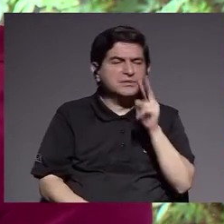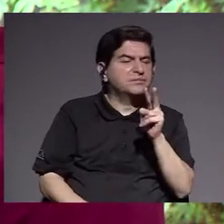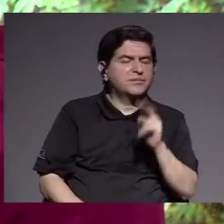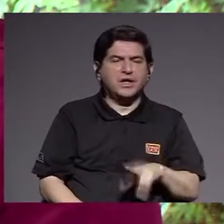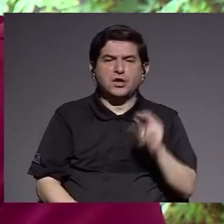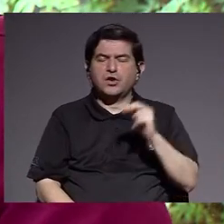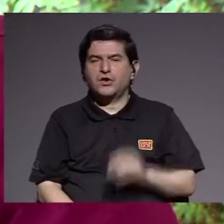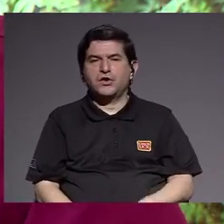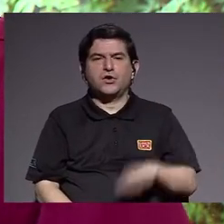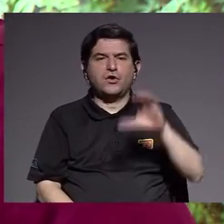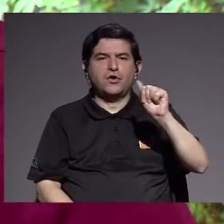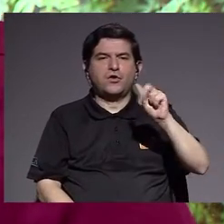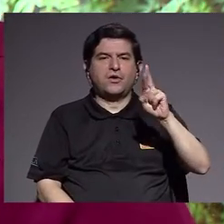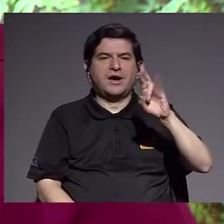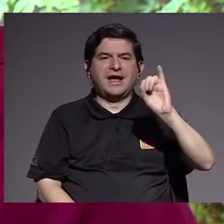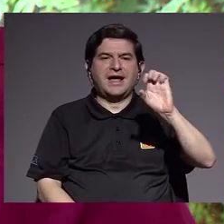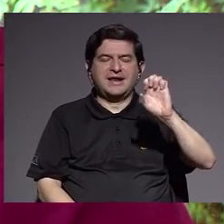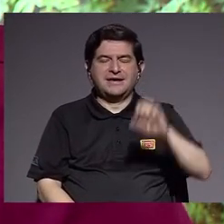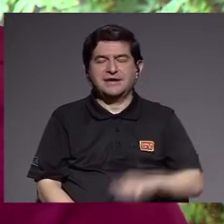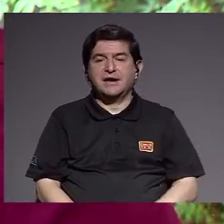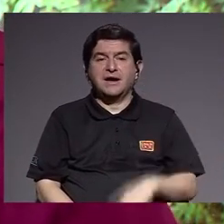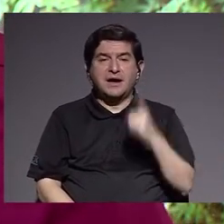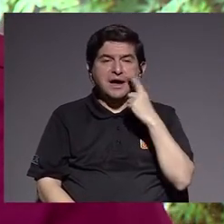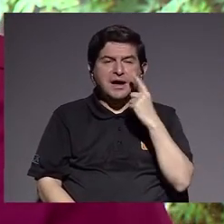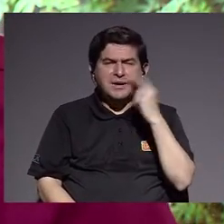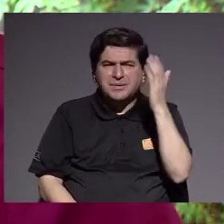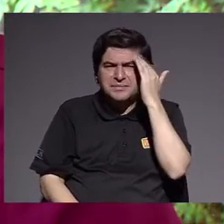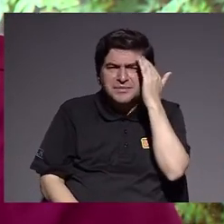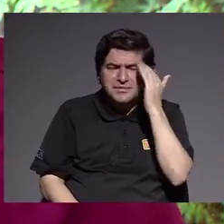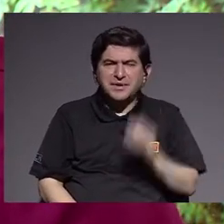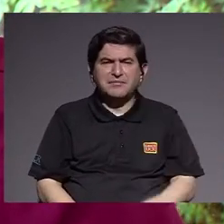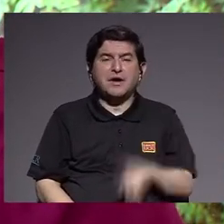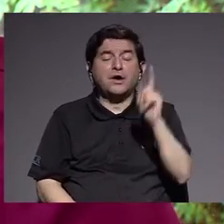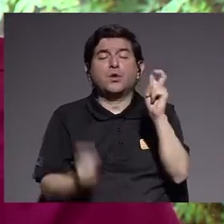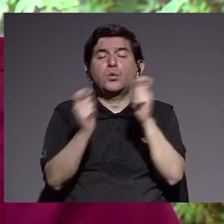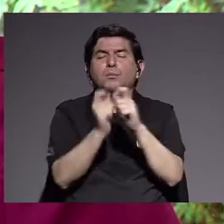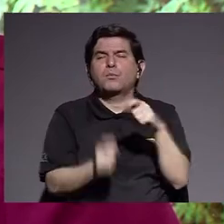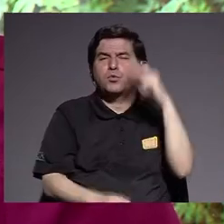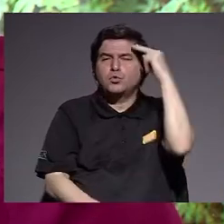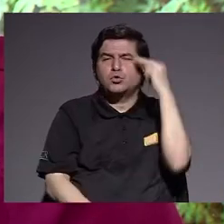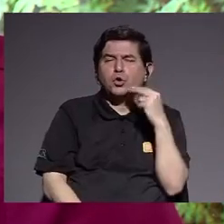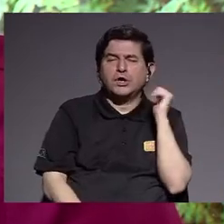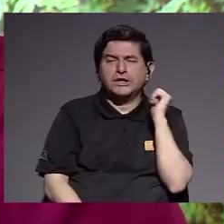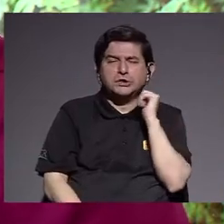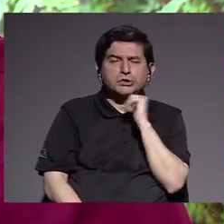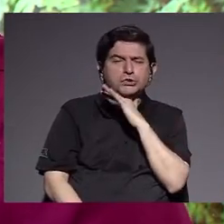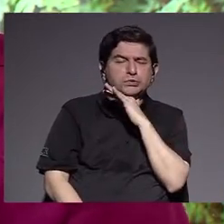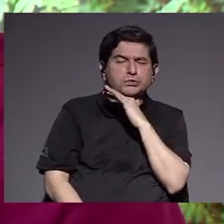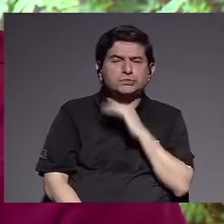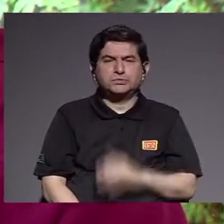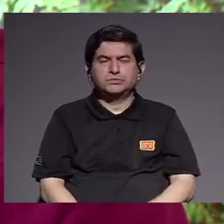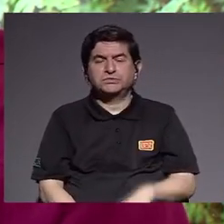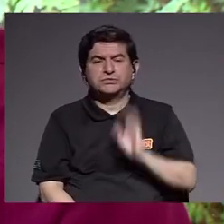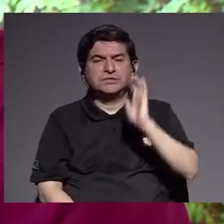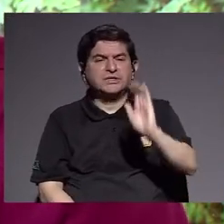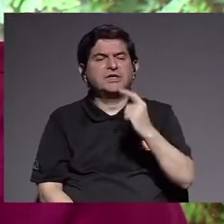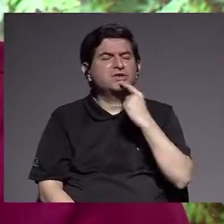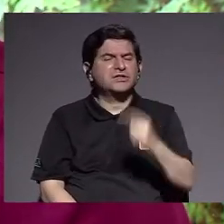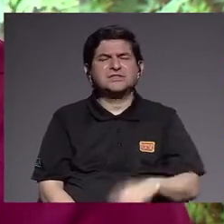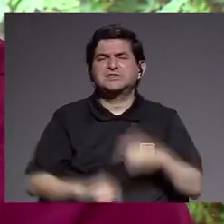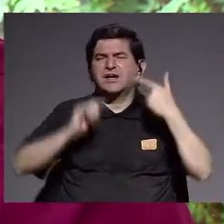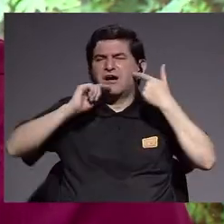negro sospechoso que inflama que el niño dice que le duele son señales de alerta a los niños siempre a un asiento